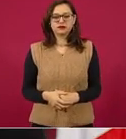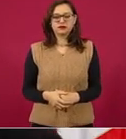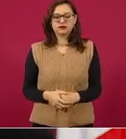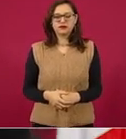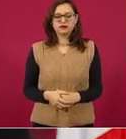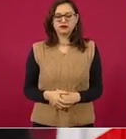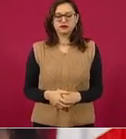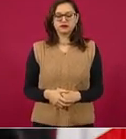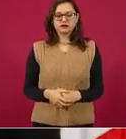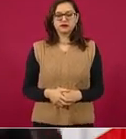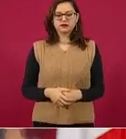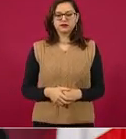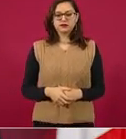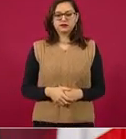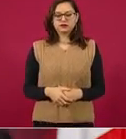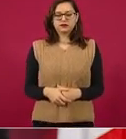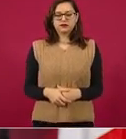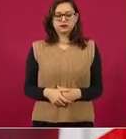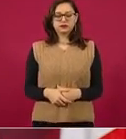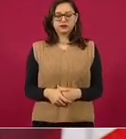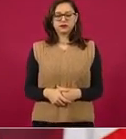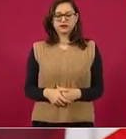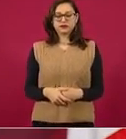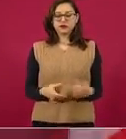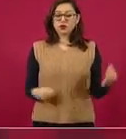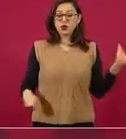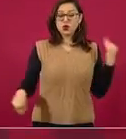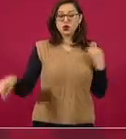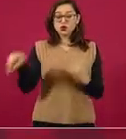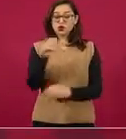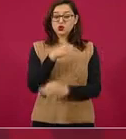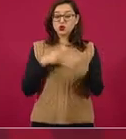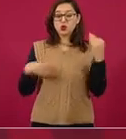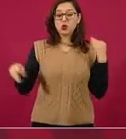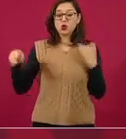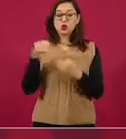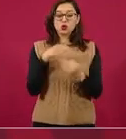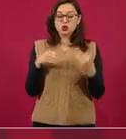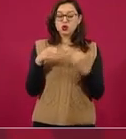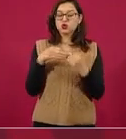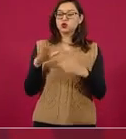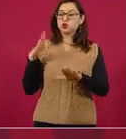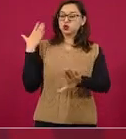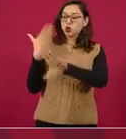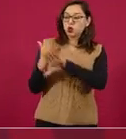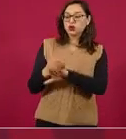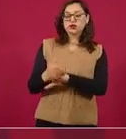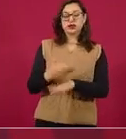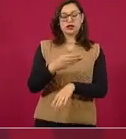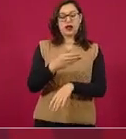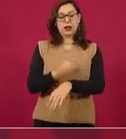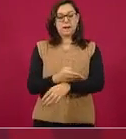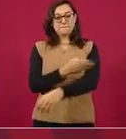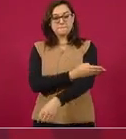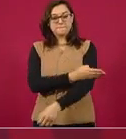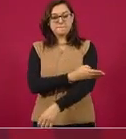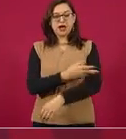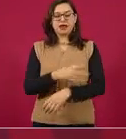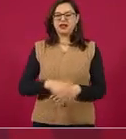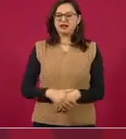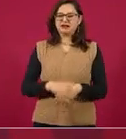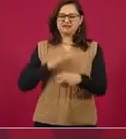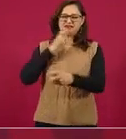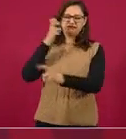Tenían abierta una campaña en contra del presidente Madero, lo acusaban de